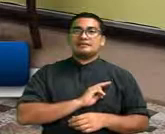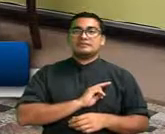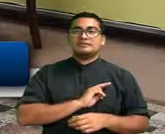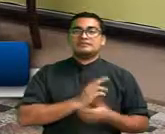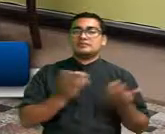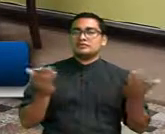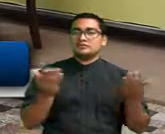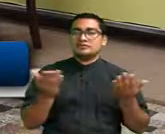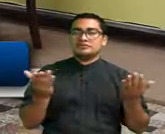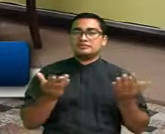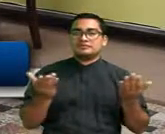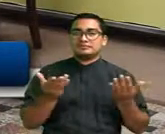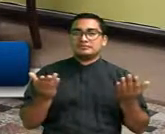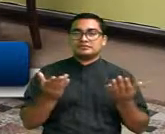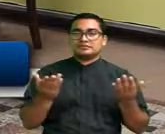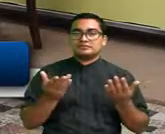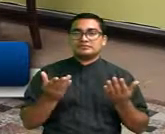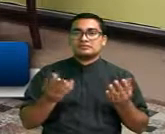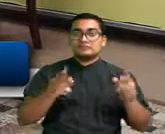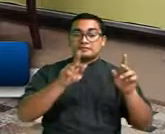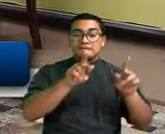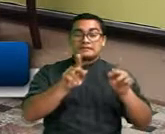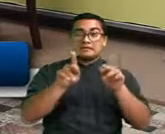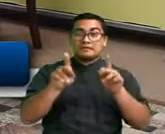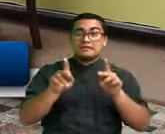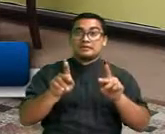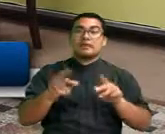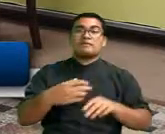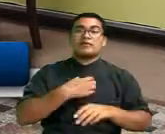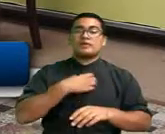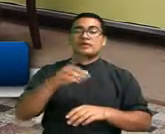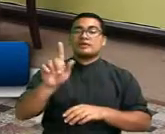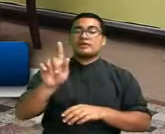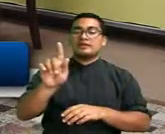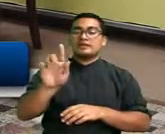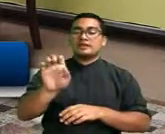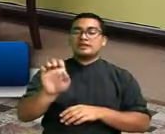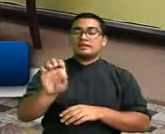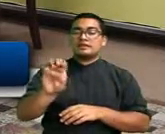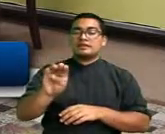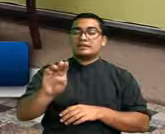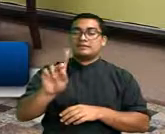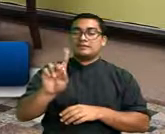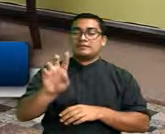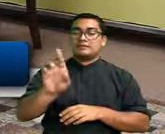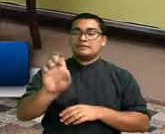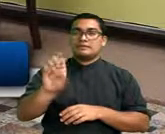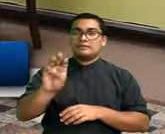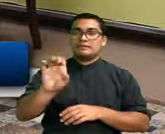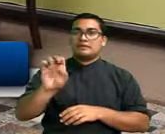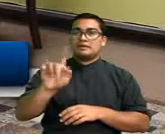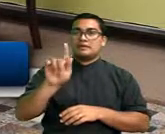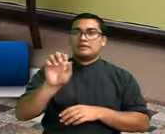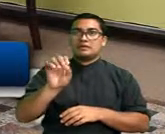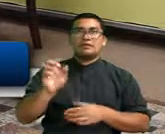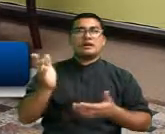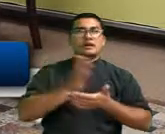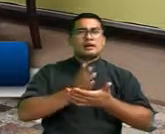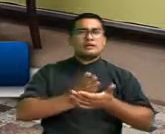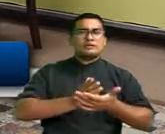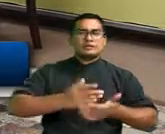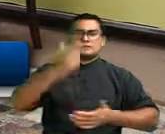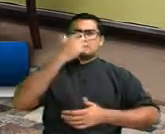hay una característica de la persona que se llama temperamento, ¿verdad? Hay personas que tienen un temperamento de un